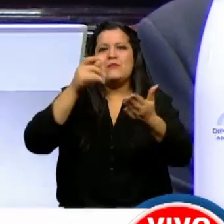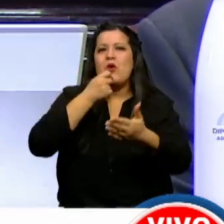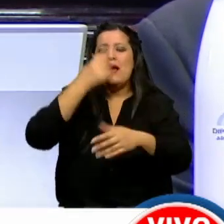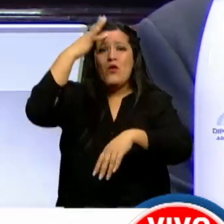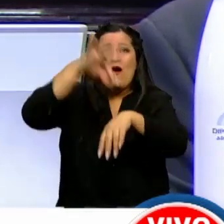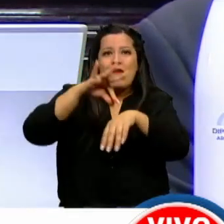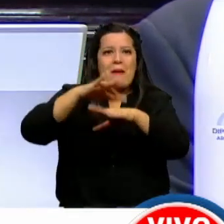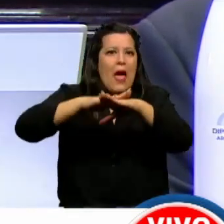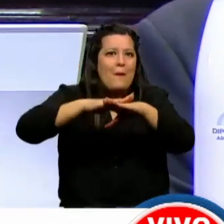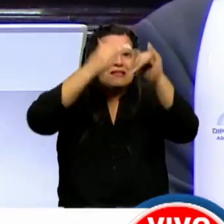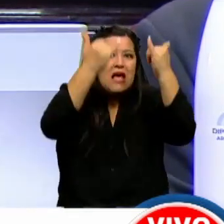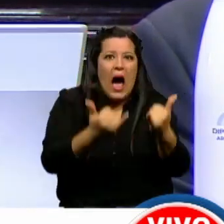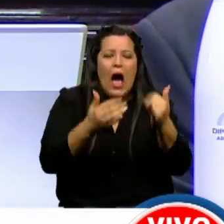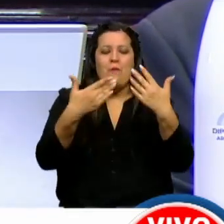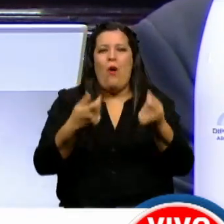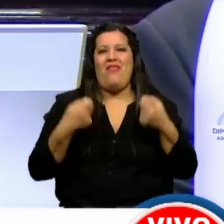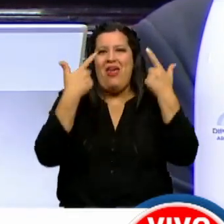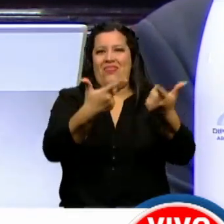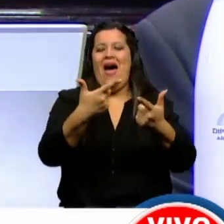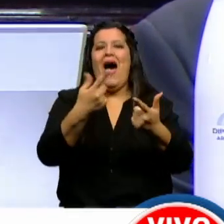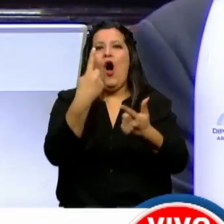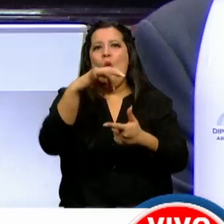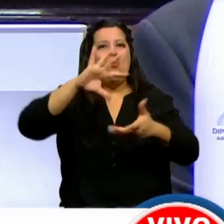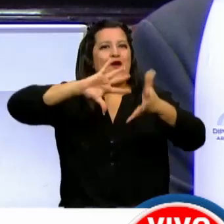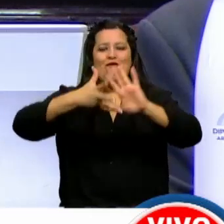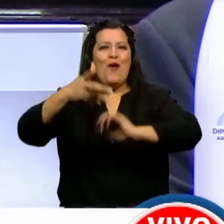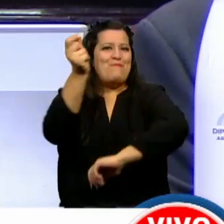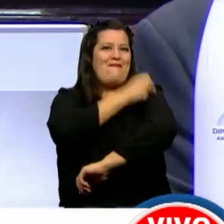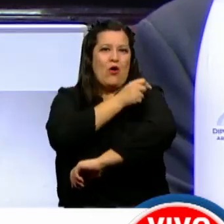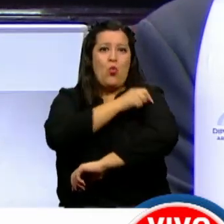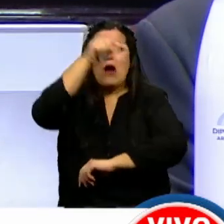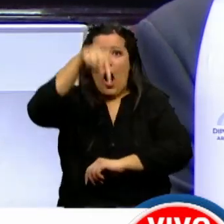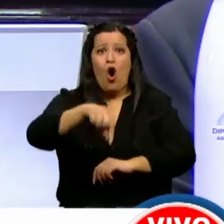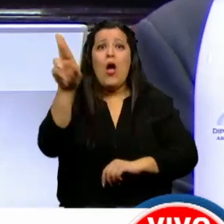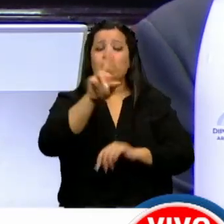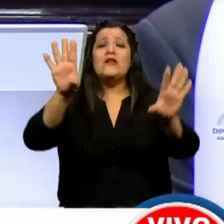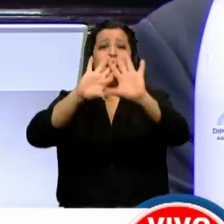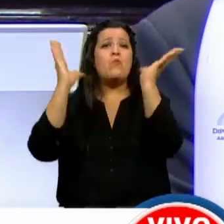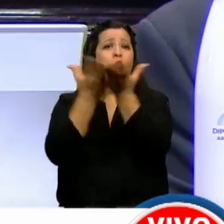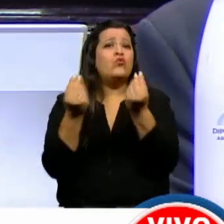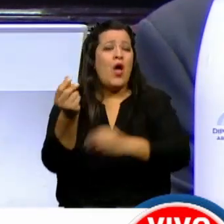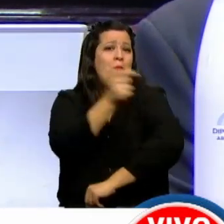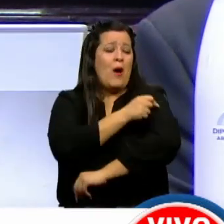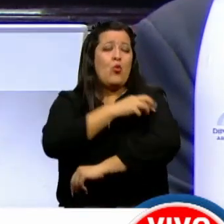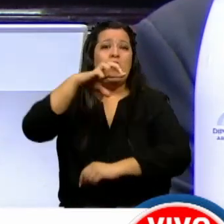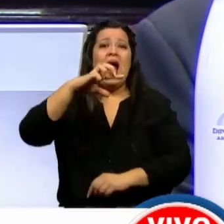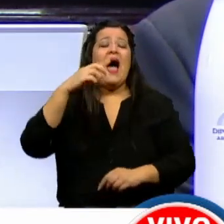de base pudieran recibir la única tecnología en vacunas que hoy por hoy está autorizada en el mundo, que es la vacuna de